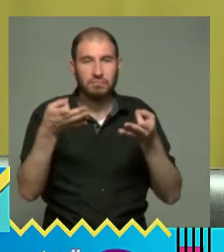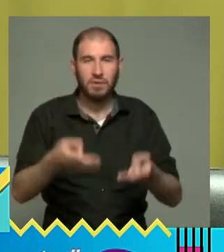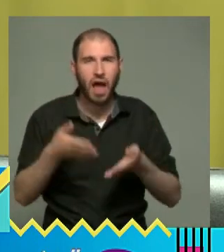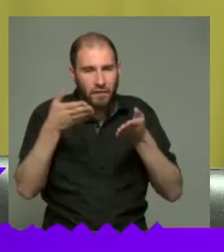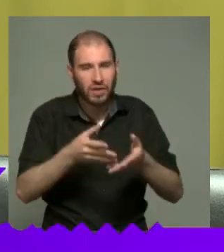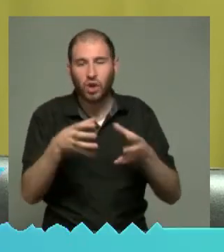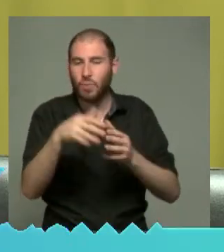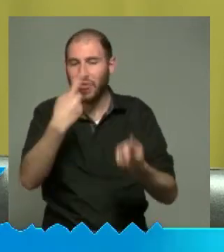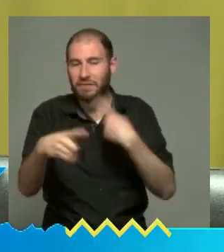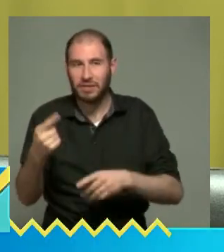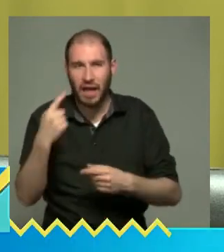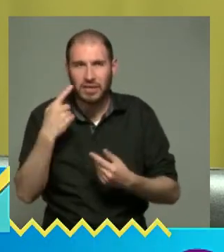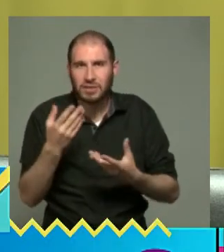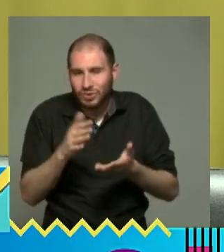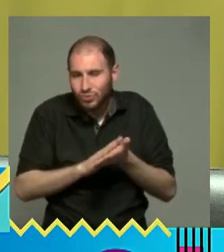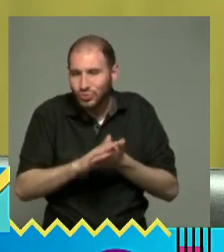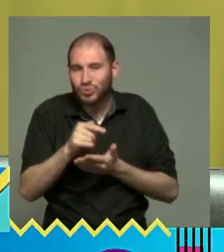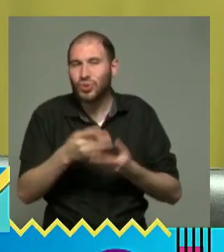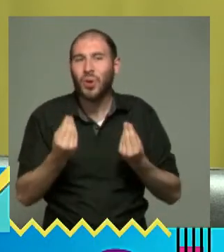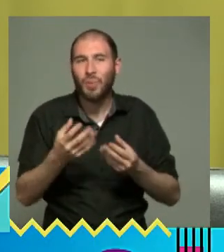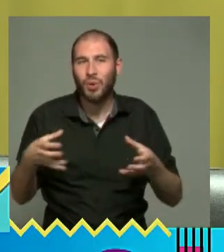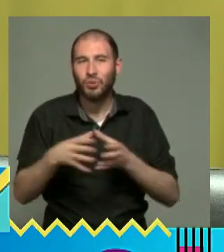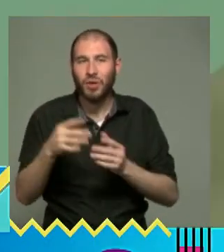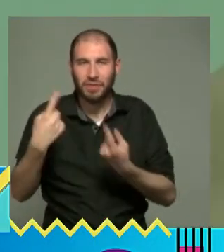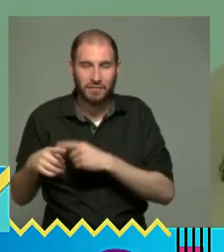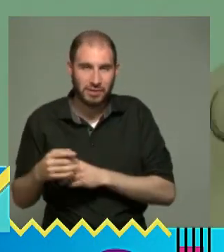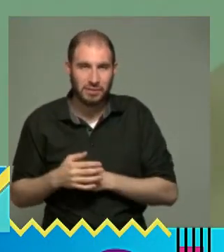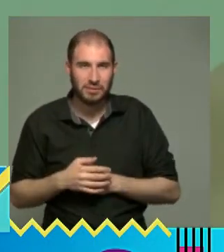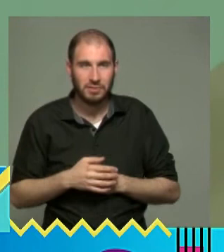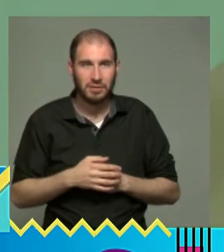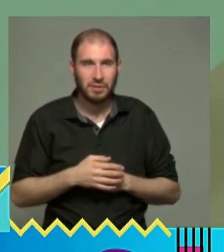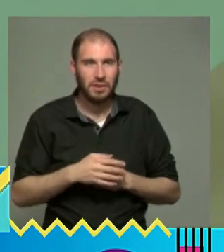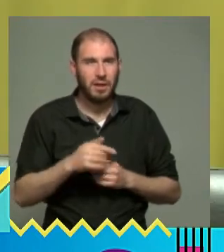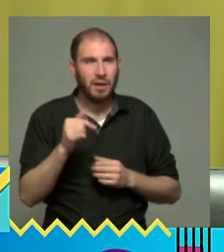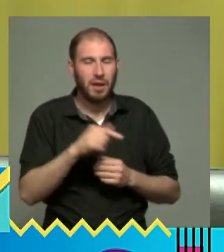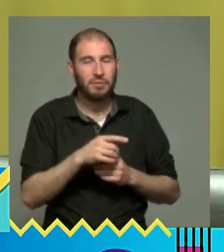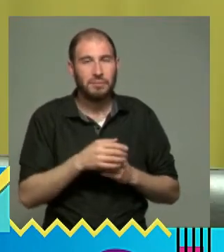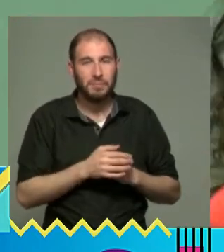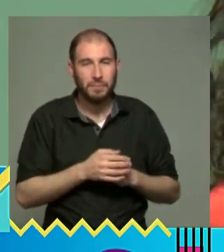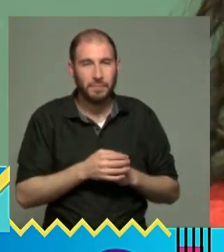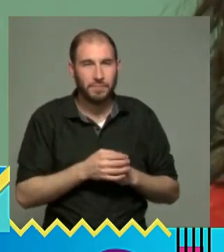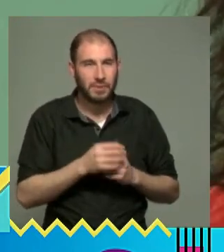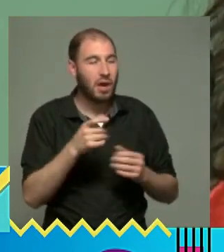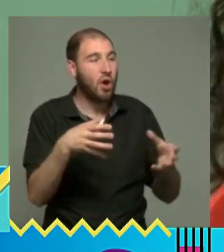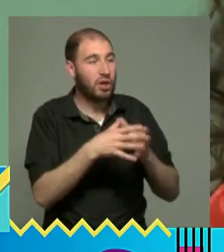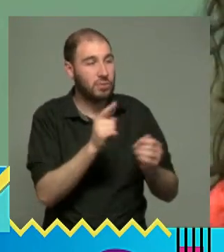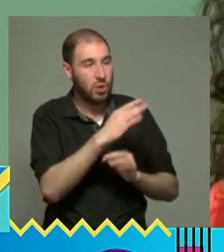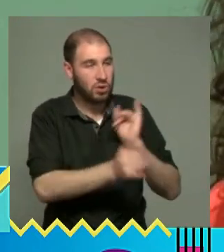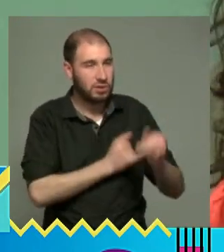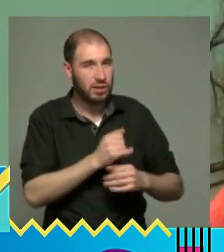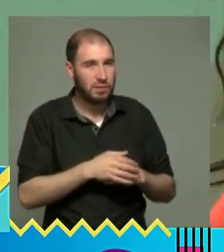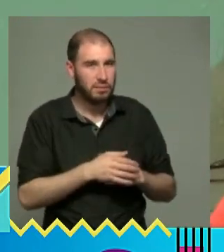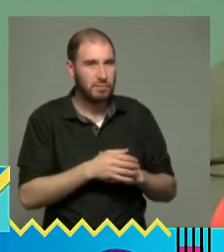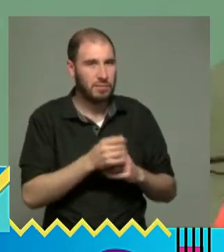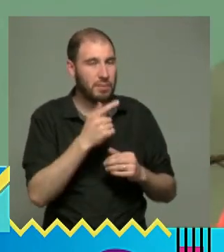abordaje interdisciplinario para ver cómo yo encaro a esa situación. Está por No si yo lo agregarte penalizo algo, o lo porque despenalizo. Entre las Sí. organizaciones que mencionaste fue la del